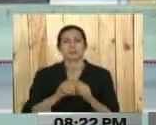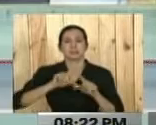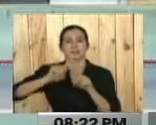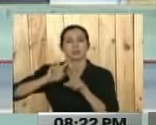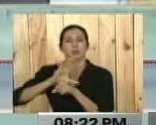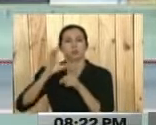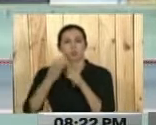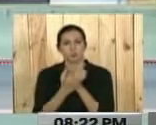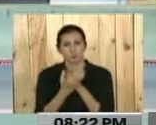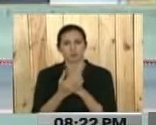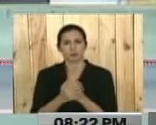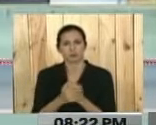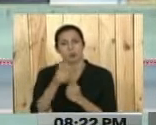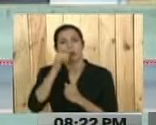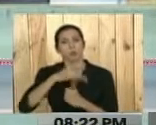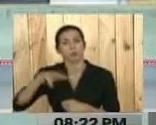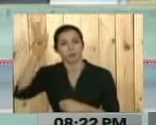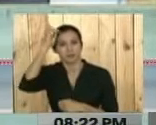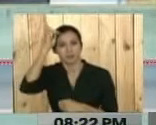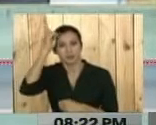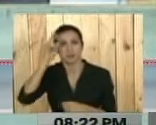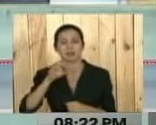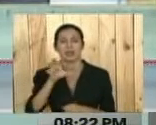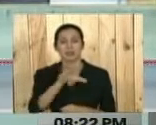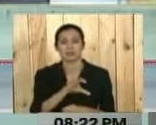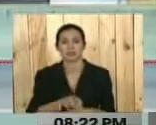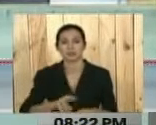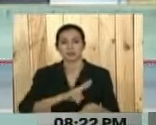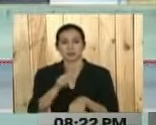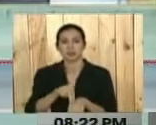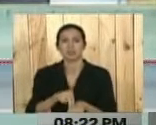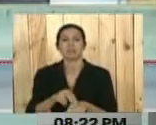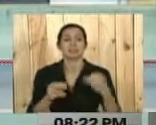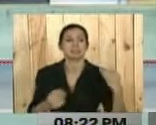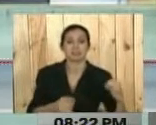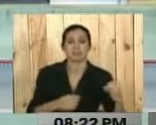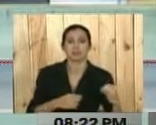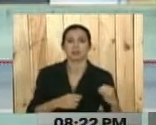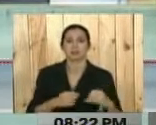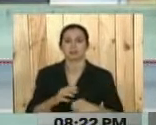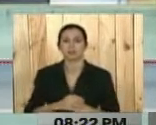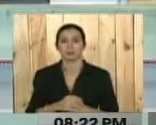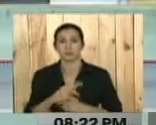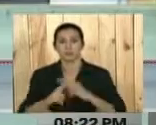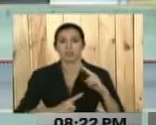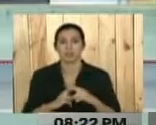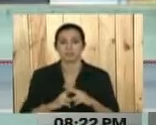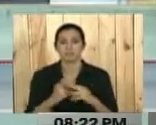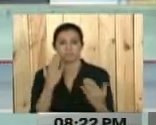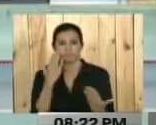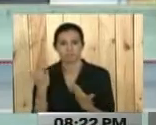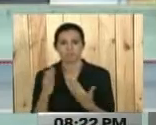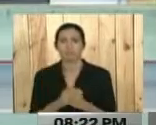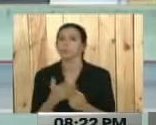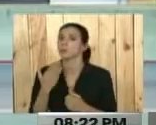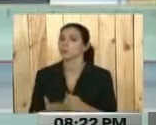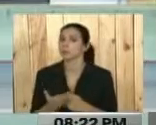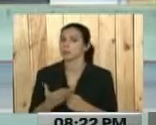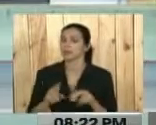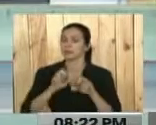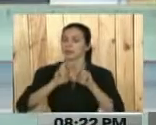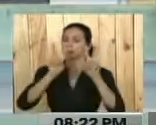interculturalidad. Pueblos indios en los estados nacionales, izquierda, identidad y universalismo. Muy importante todo el